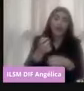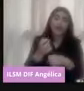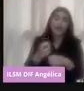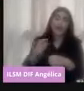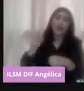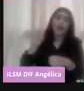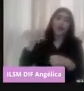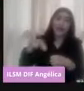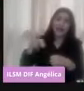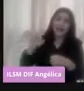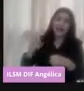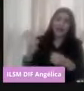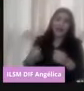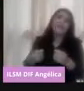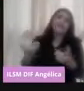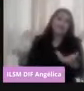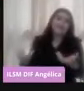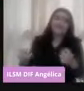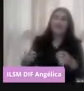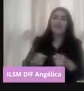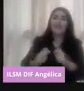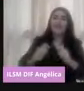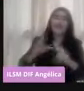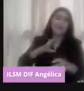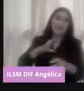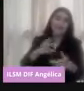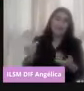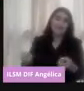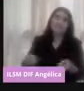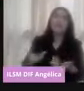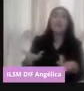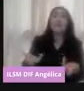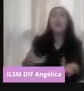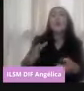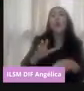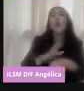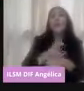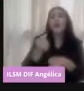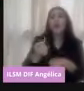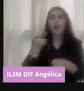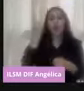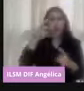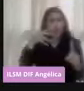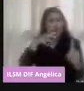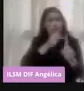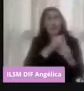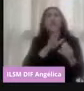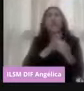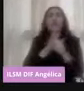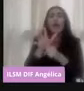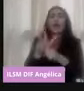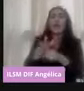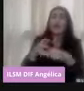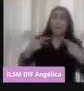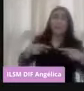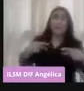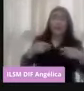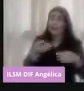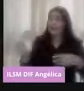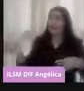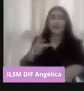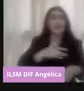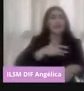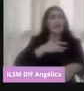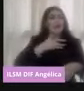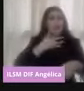Federal de Electora de la Hora, Instituto Nacional de Electora. Una de nuestras misiones es dar certeza a la ciudadanía de los resultados